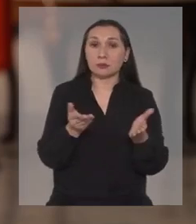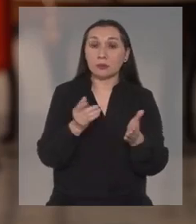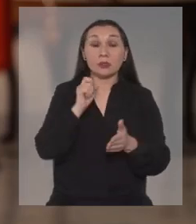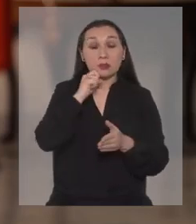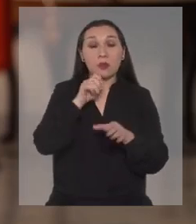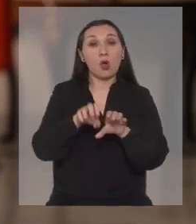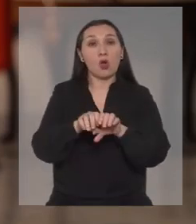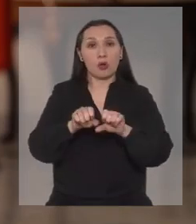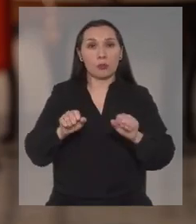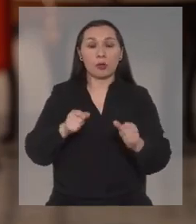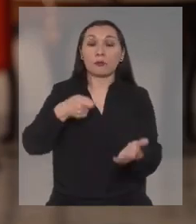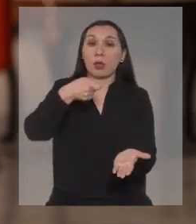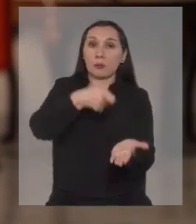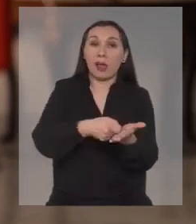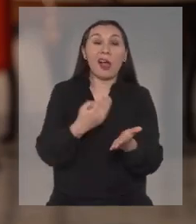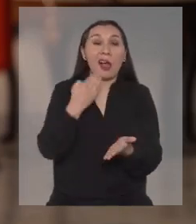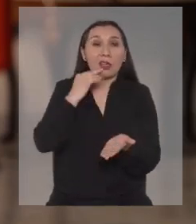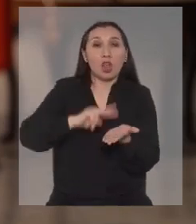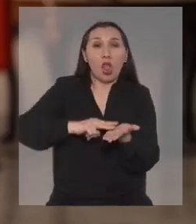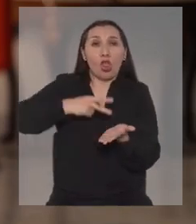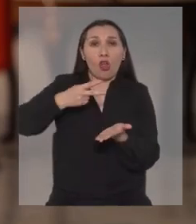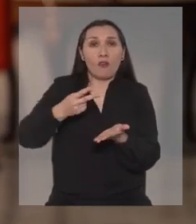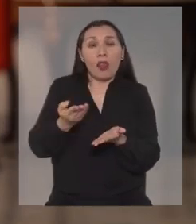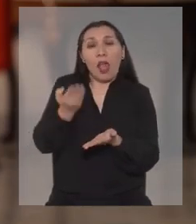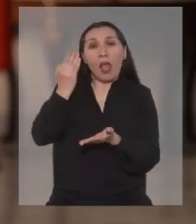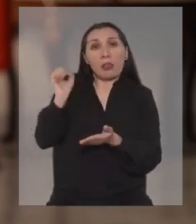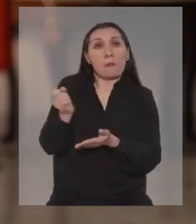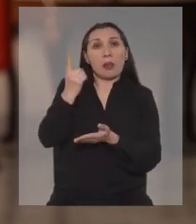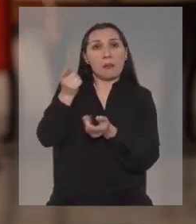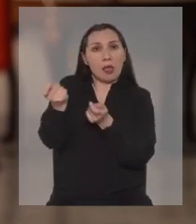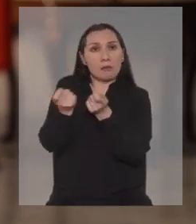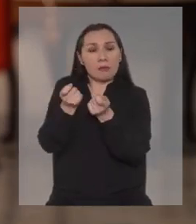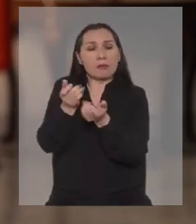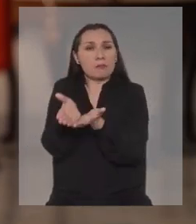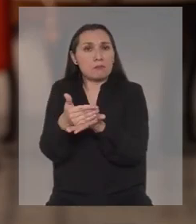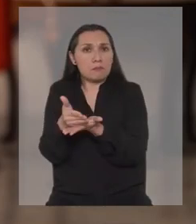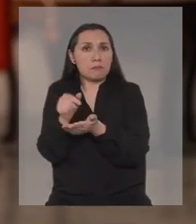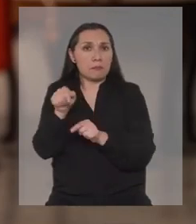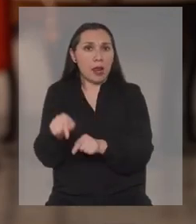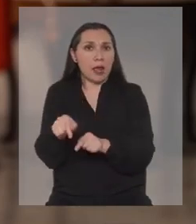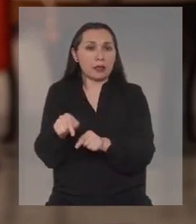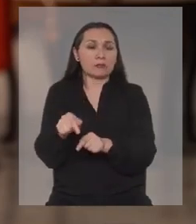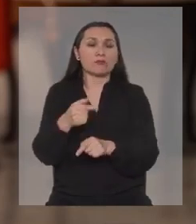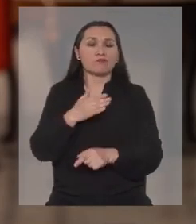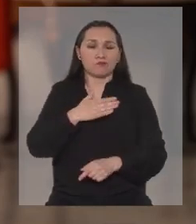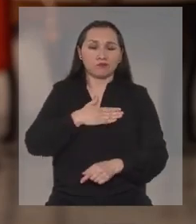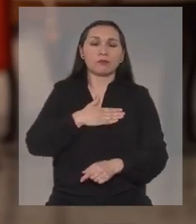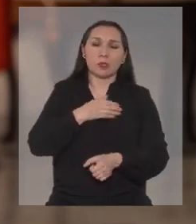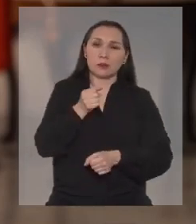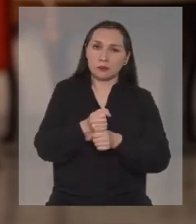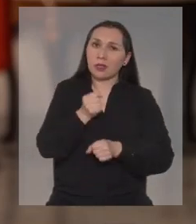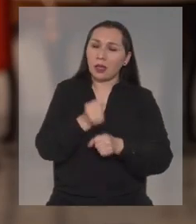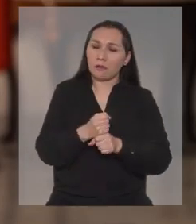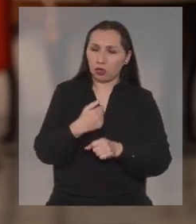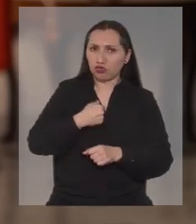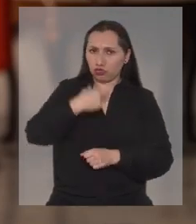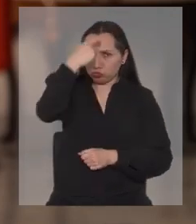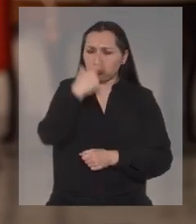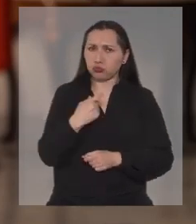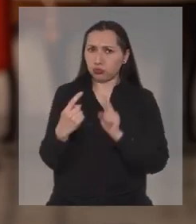implica un compromiso de financiar casi el doble de lo que originalmente presupuestada y estoy trabajando